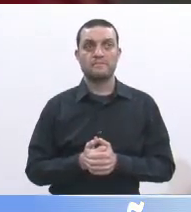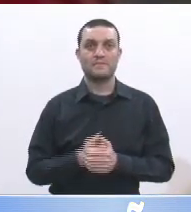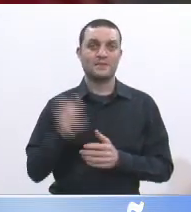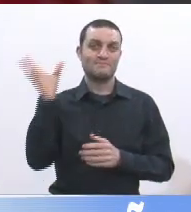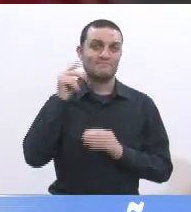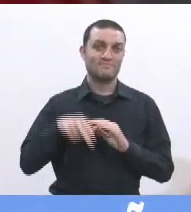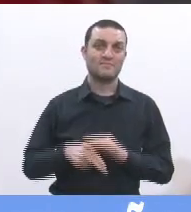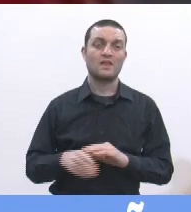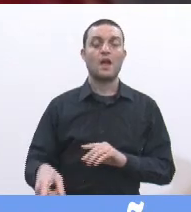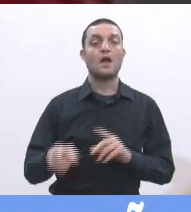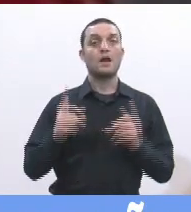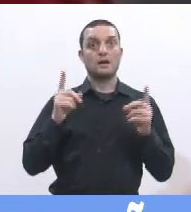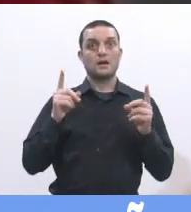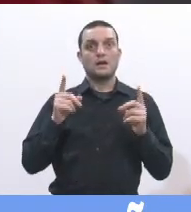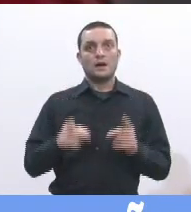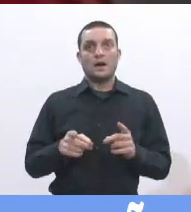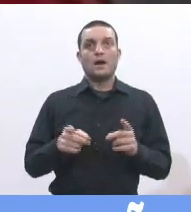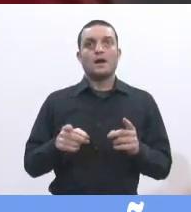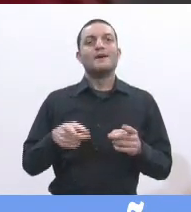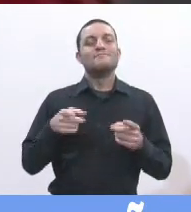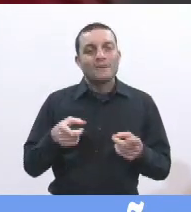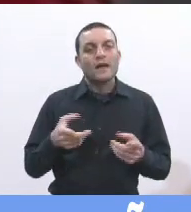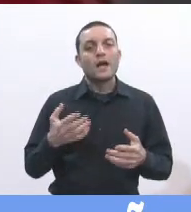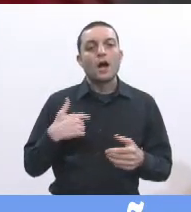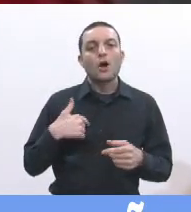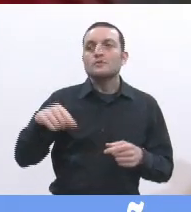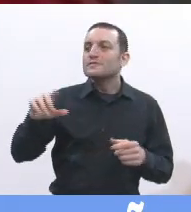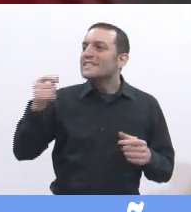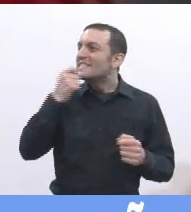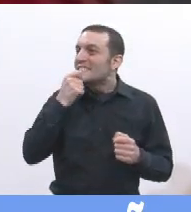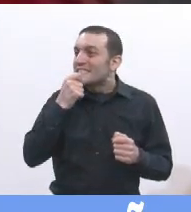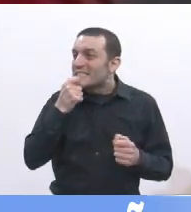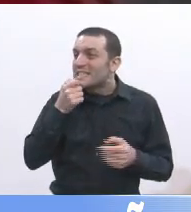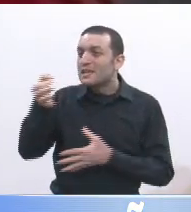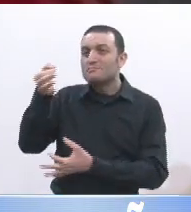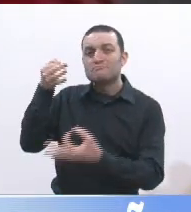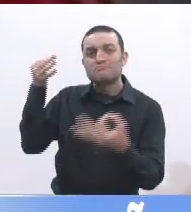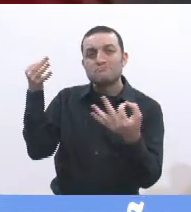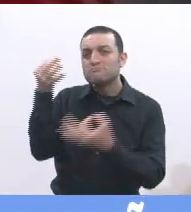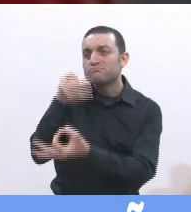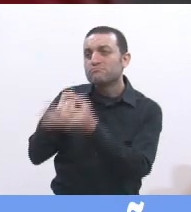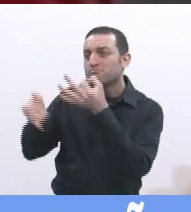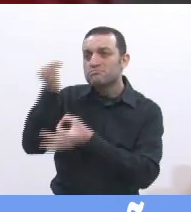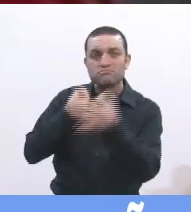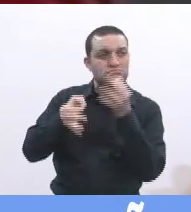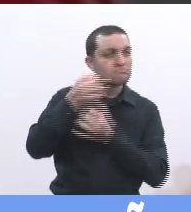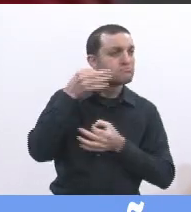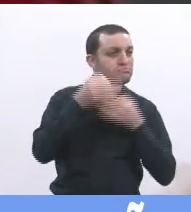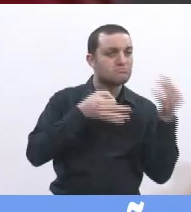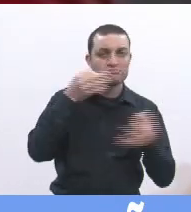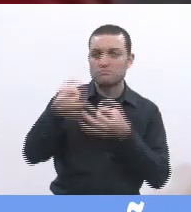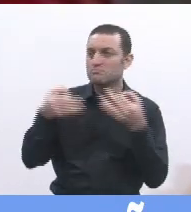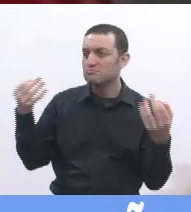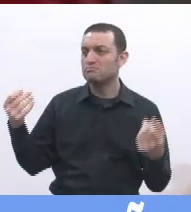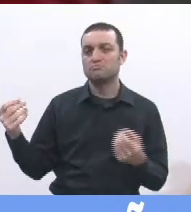lograr este camino a través de un diálogo. Horacio Rodríguez Larreta siempre marcó como premisa